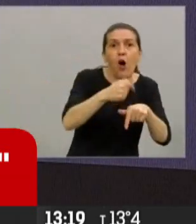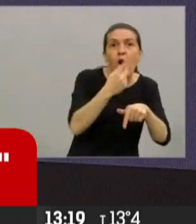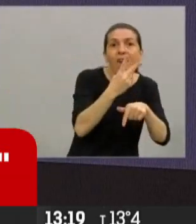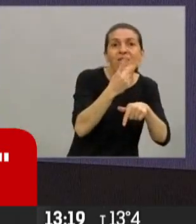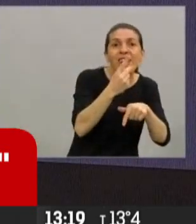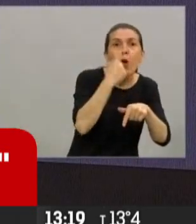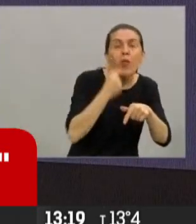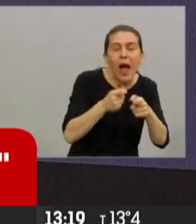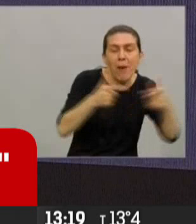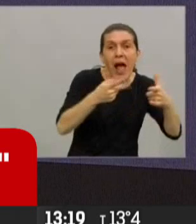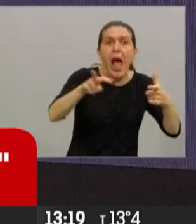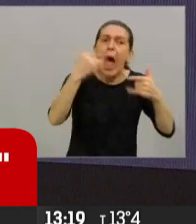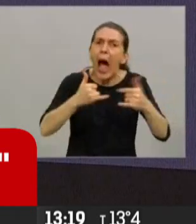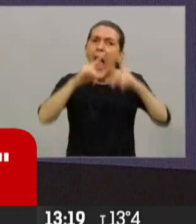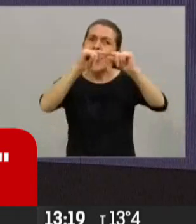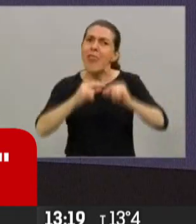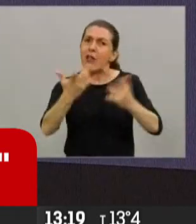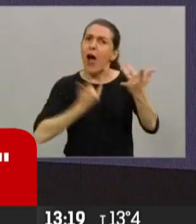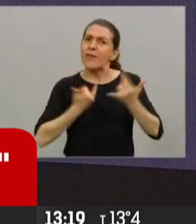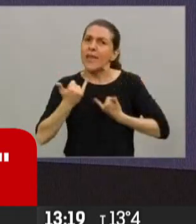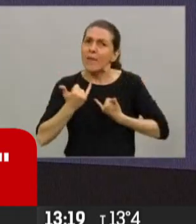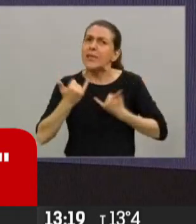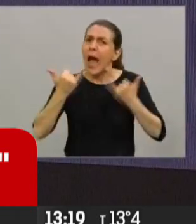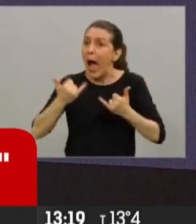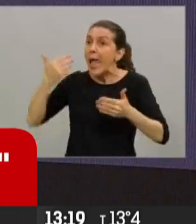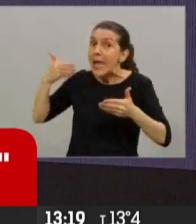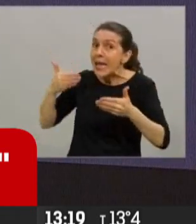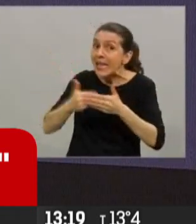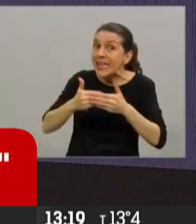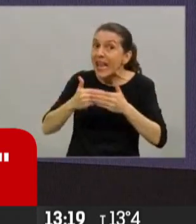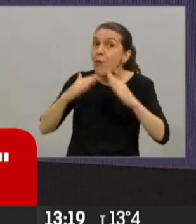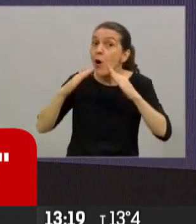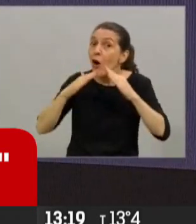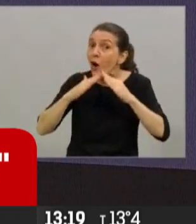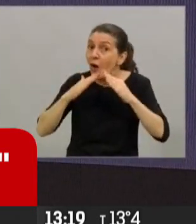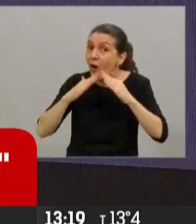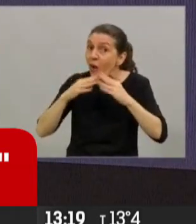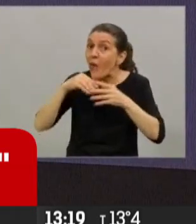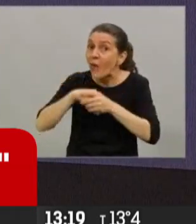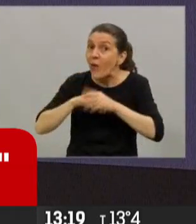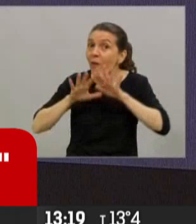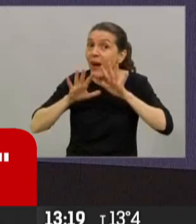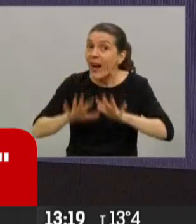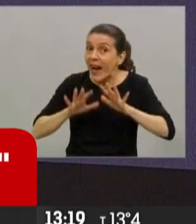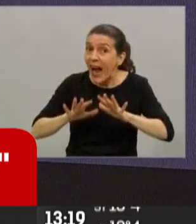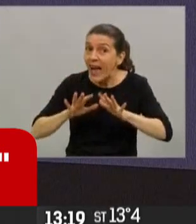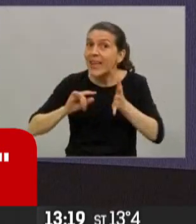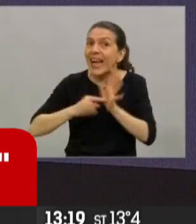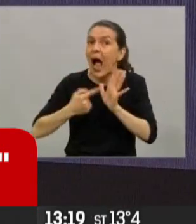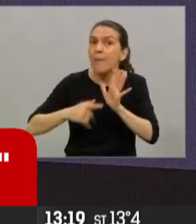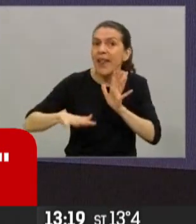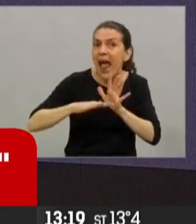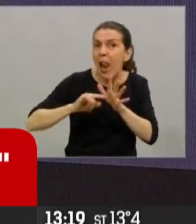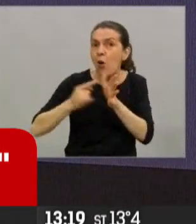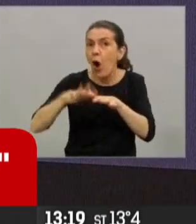optimistas que nos permiten pensar que este tiempo en que tuvimos este aislamiento en el AMBA